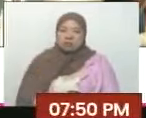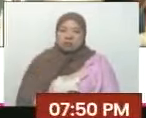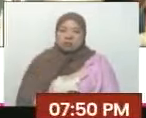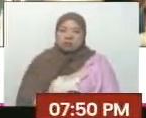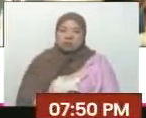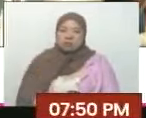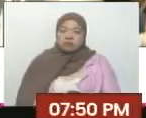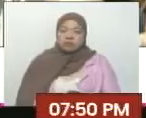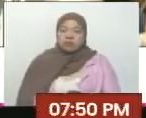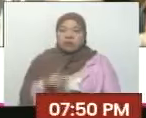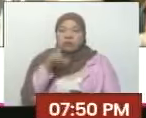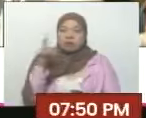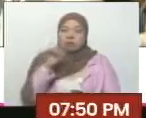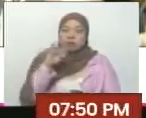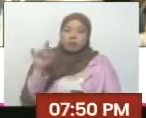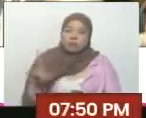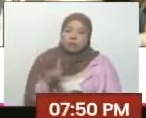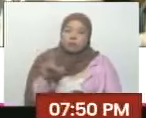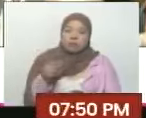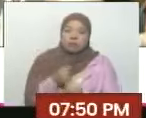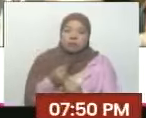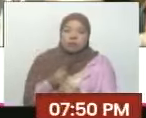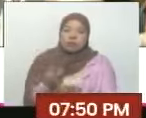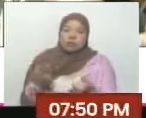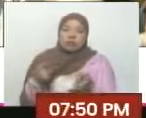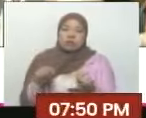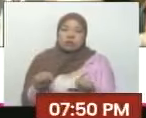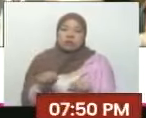El mes de junio, que cerró ayer,